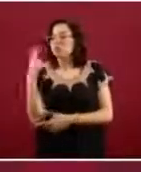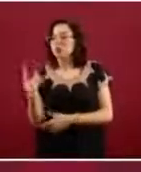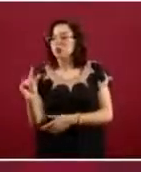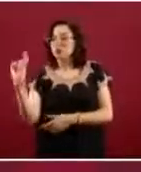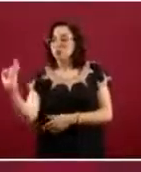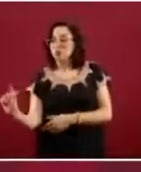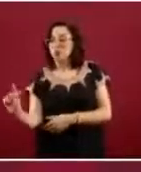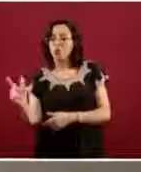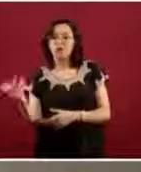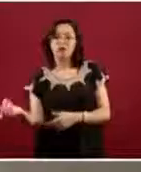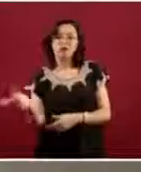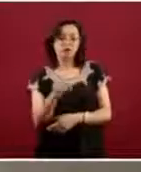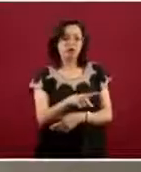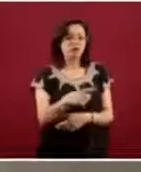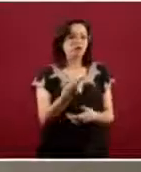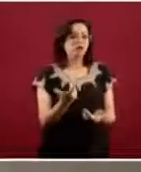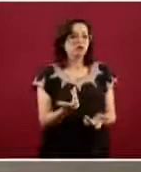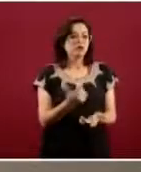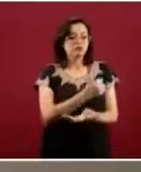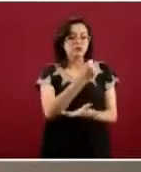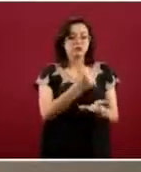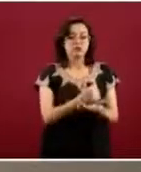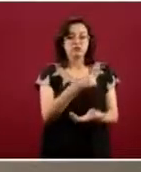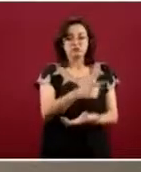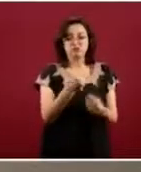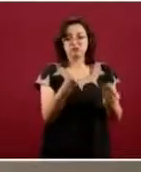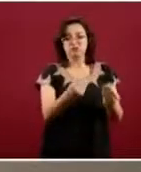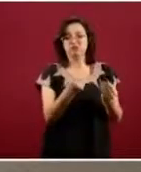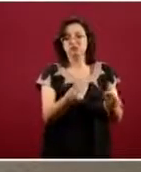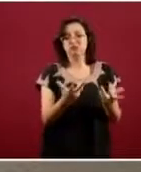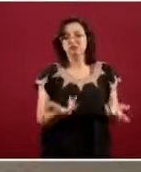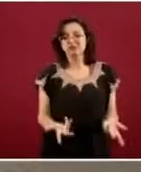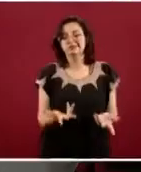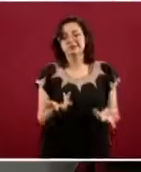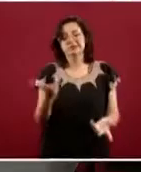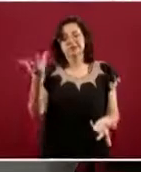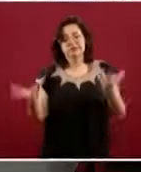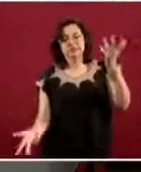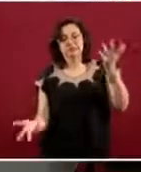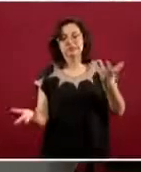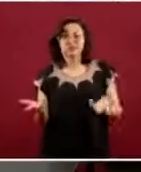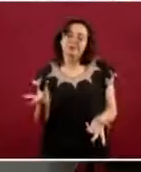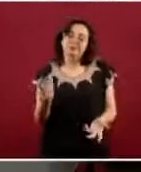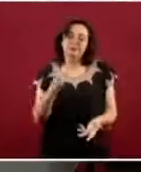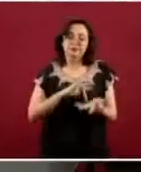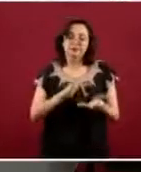en la carencia también en zonas rurales, ¿no? Gracias.